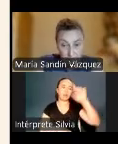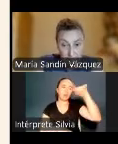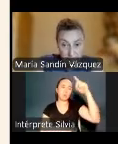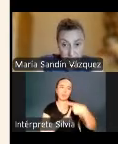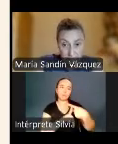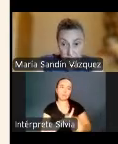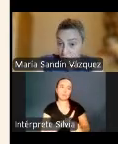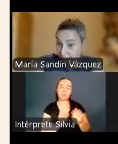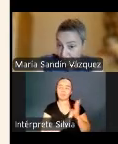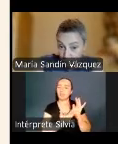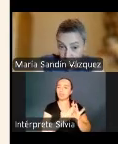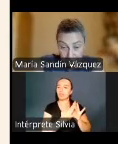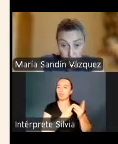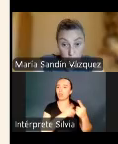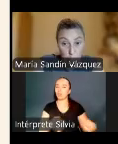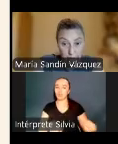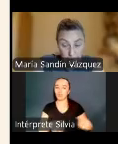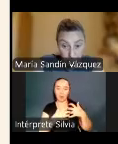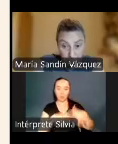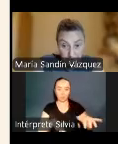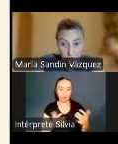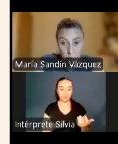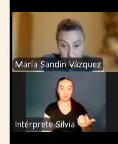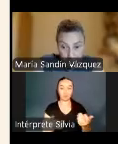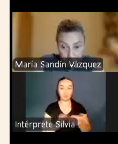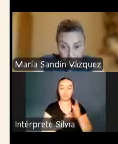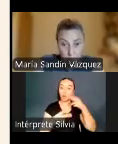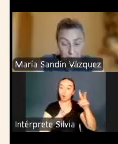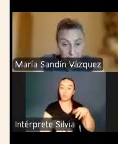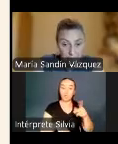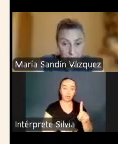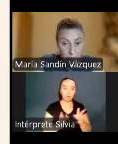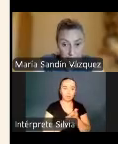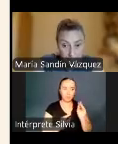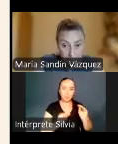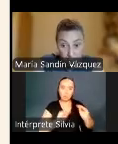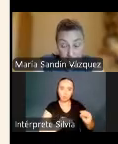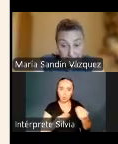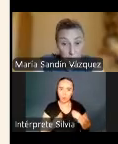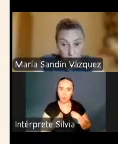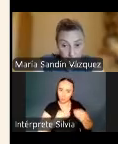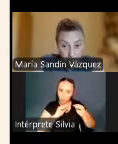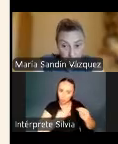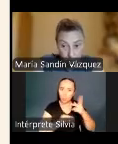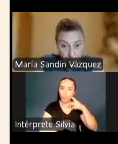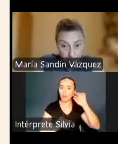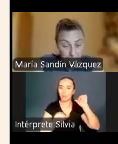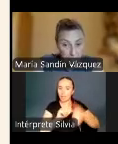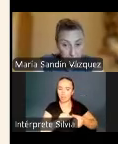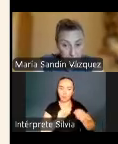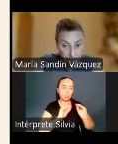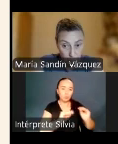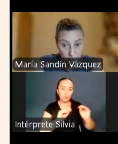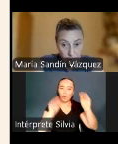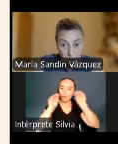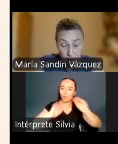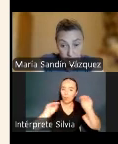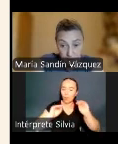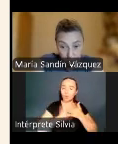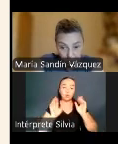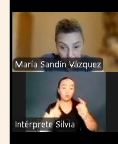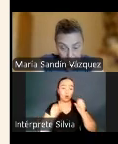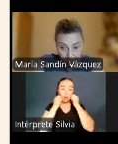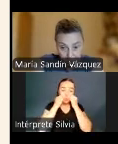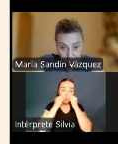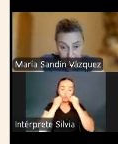trata de otra forma. No se las reconoce que como cualquier persona tienen su vida, su experiencia, su formación y su formación no solamente intelectual de estudios,